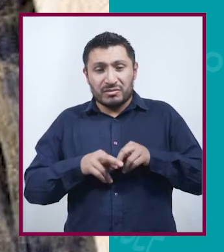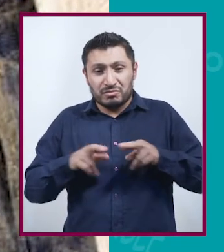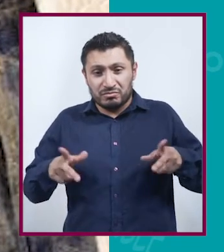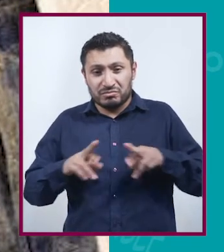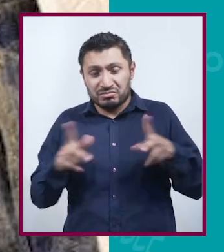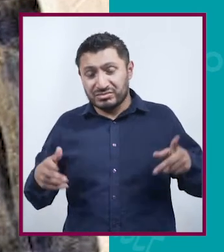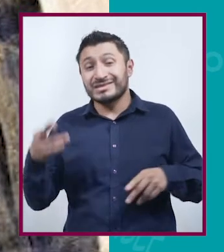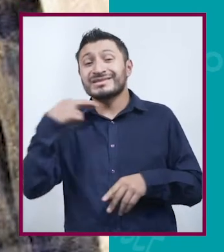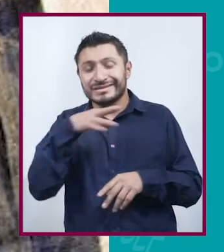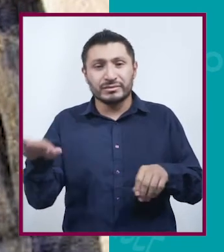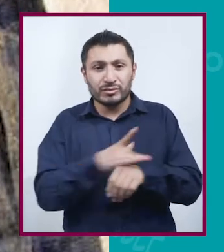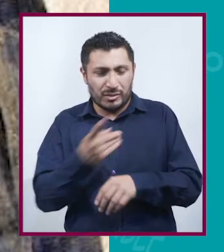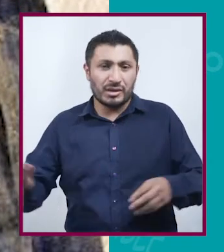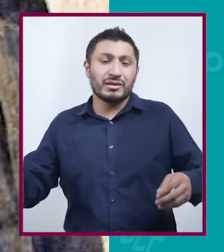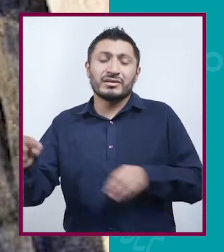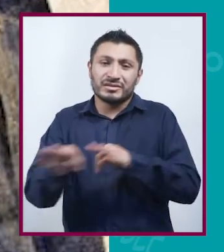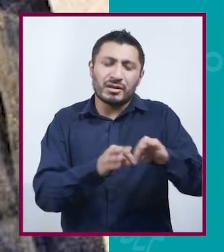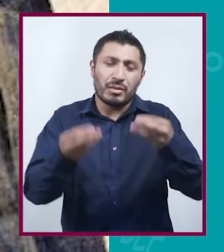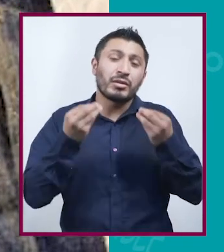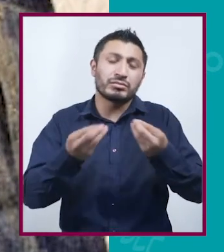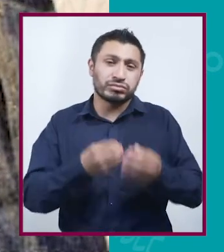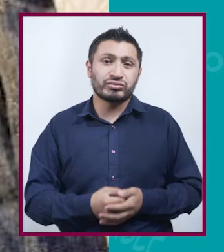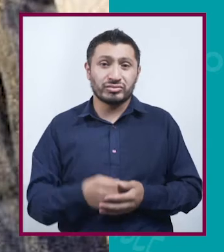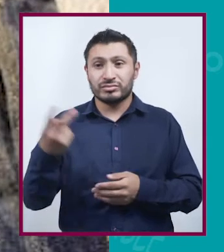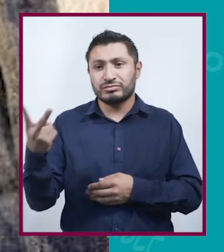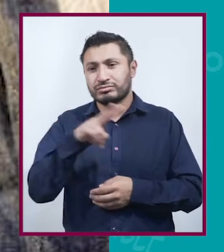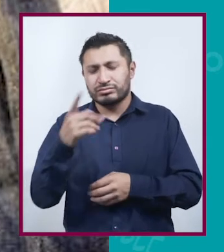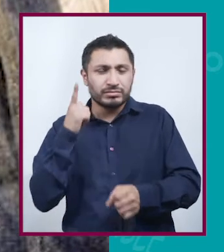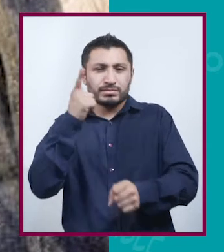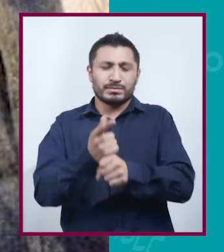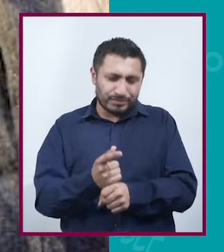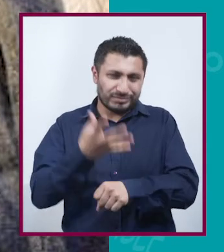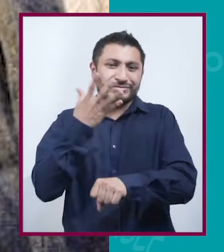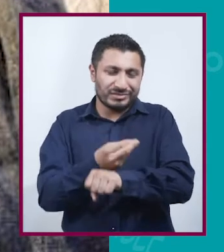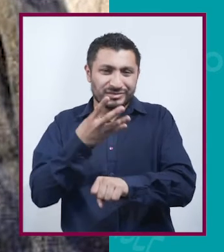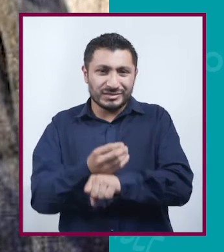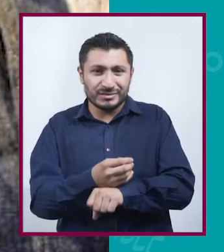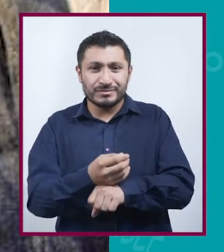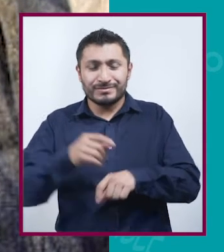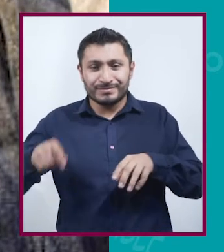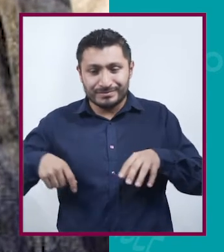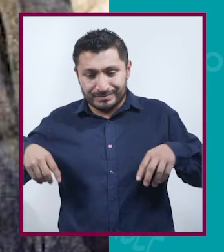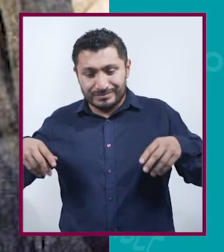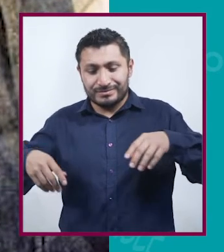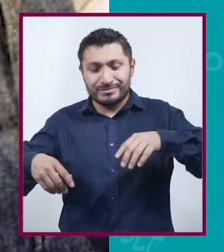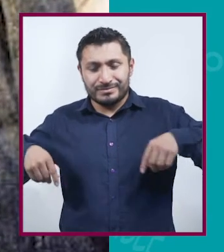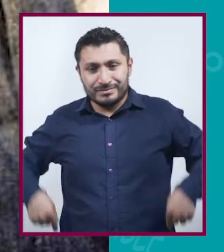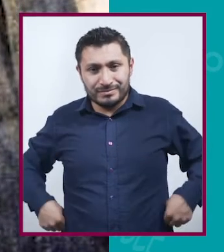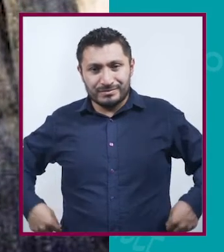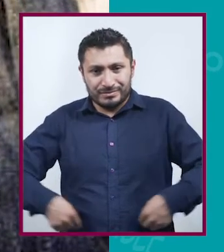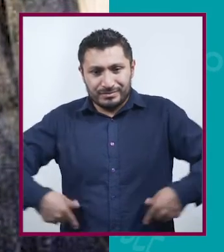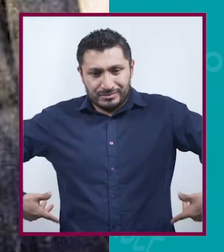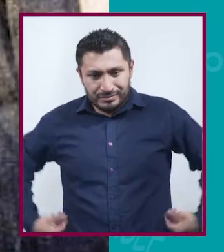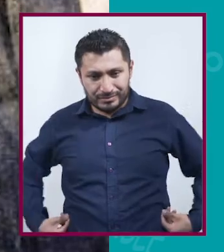con facilidad por el duro trabajo de la mina. Ambos encontraron una solución: reforzar las esquinas de los bolsillos